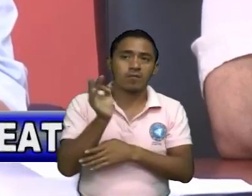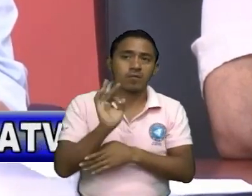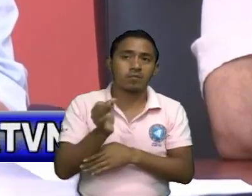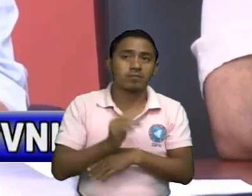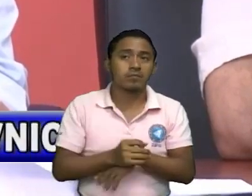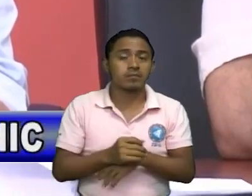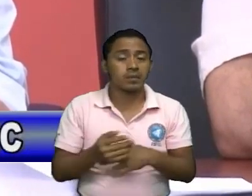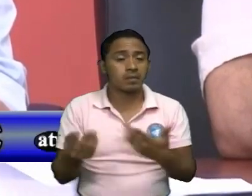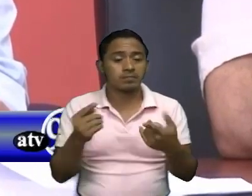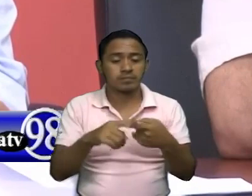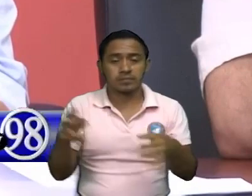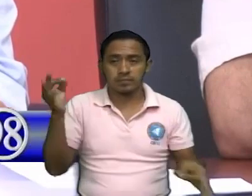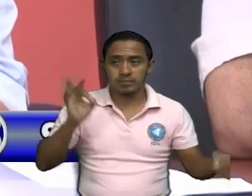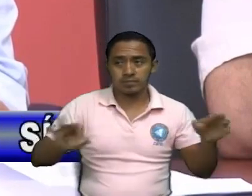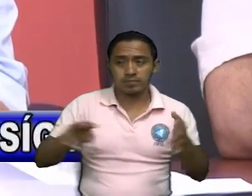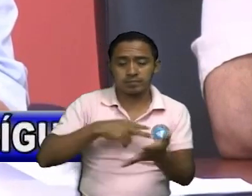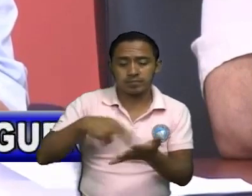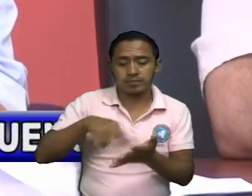danza, música,